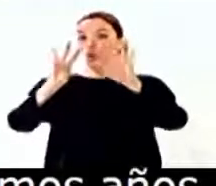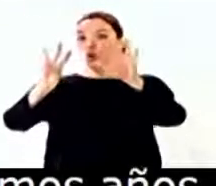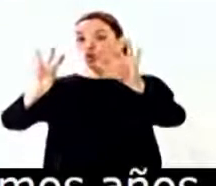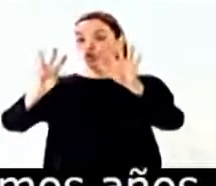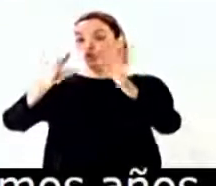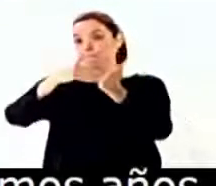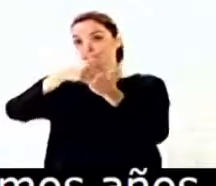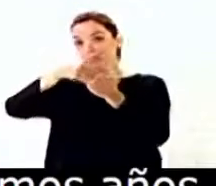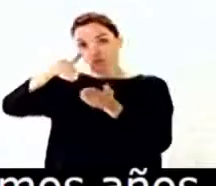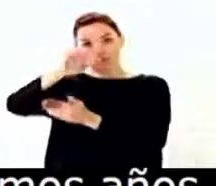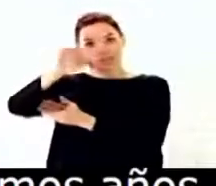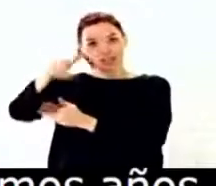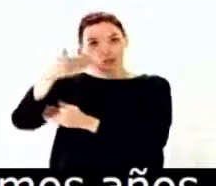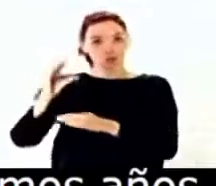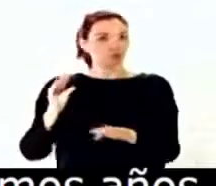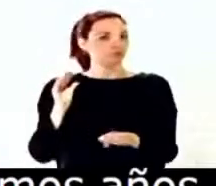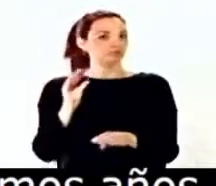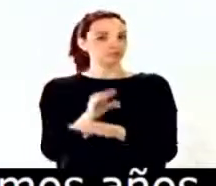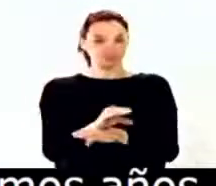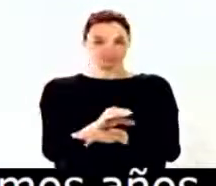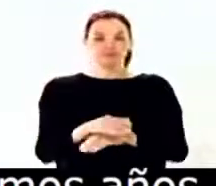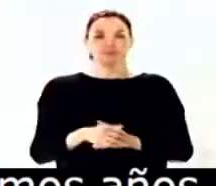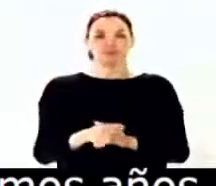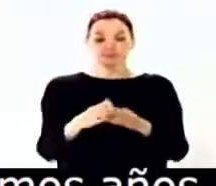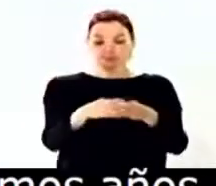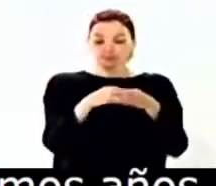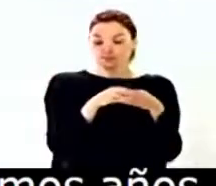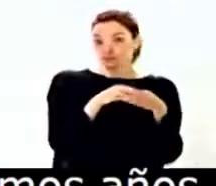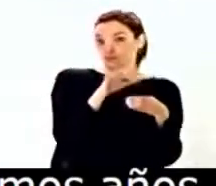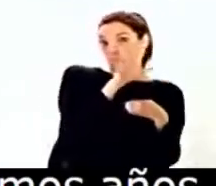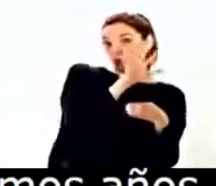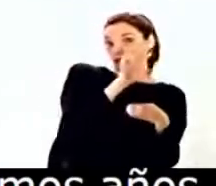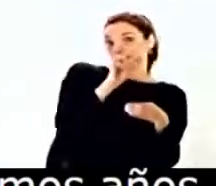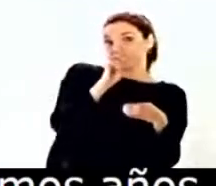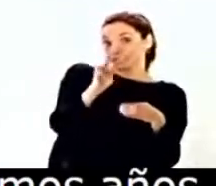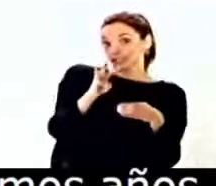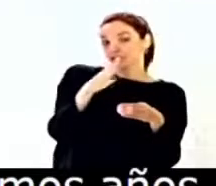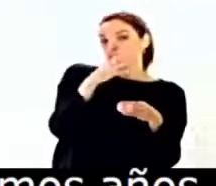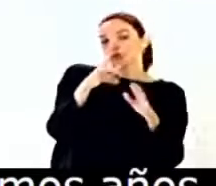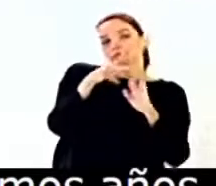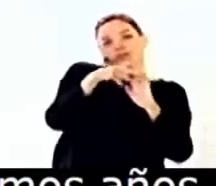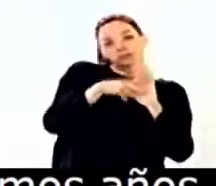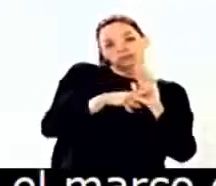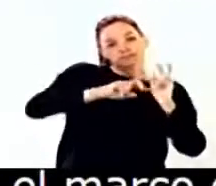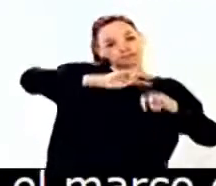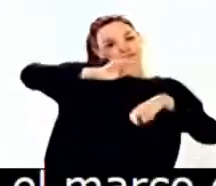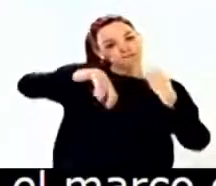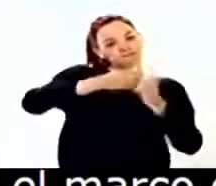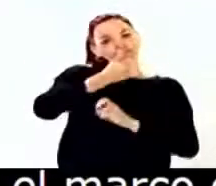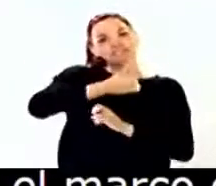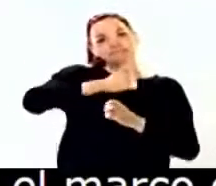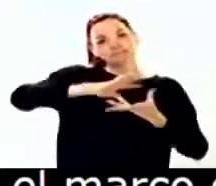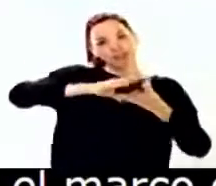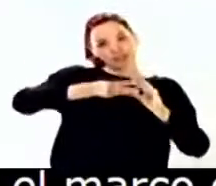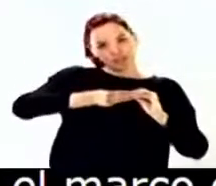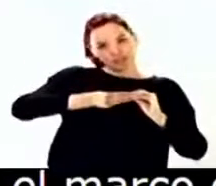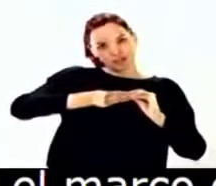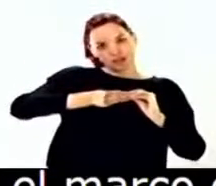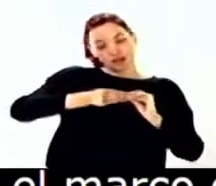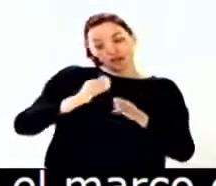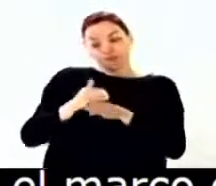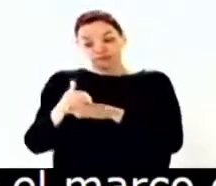millones de euros, 53 de ellos en el marco del Plan de Recuperación, Transformación y Resiliencia, y